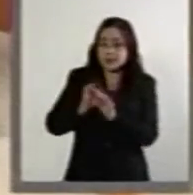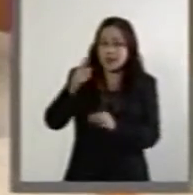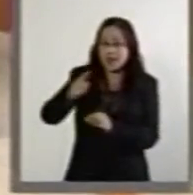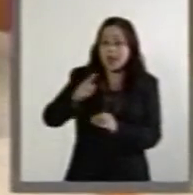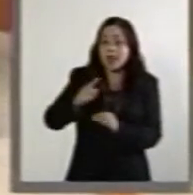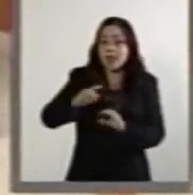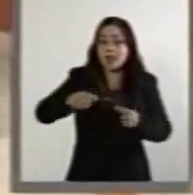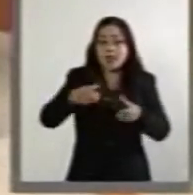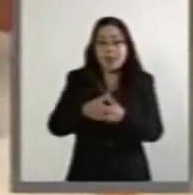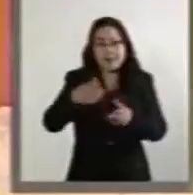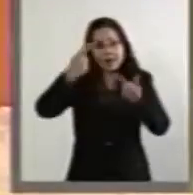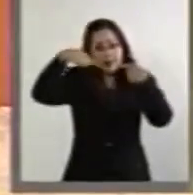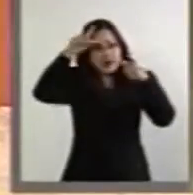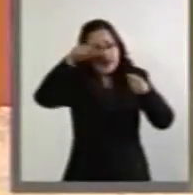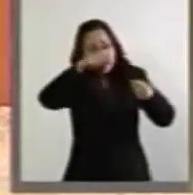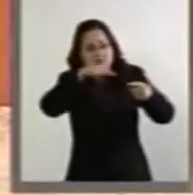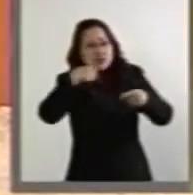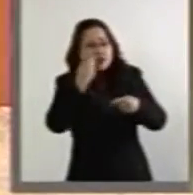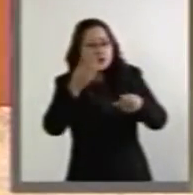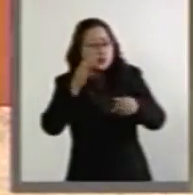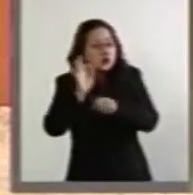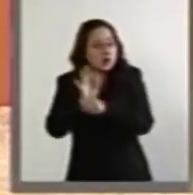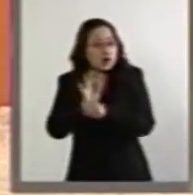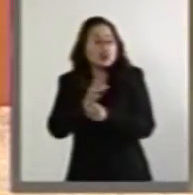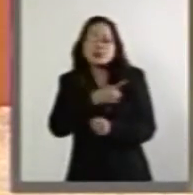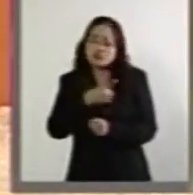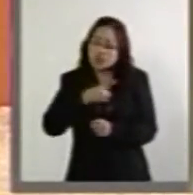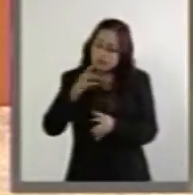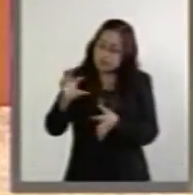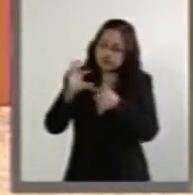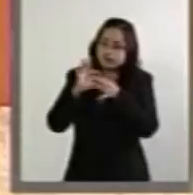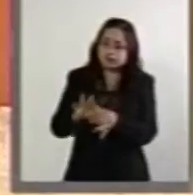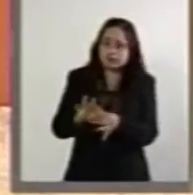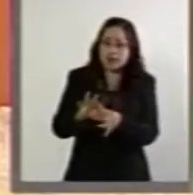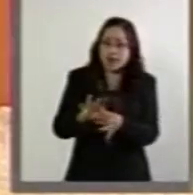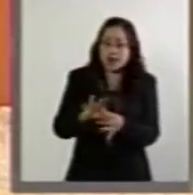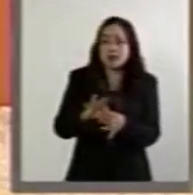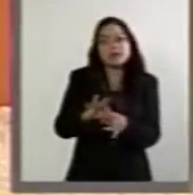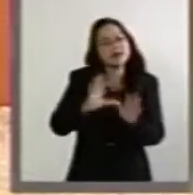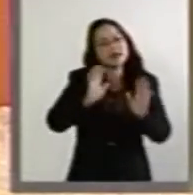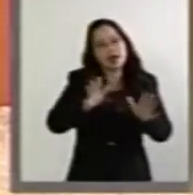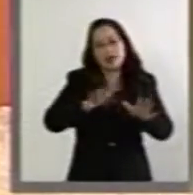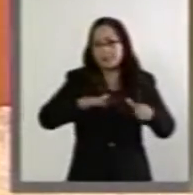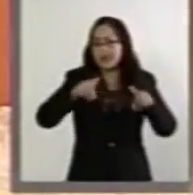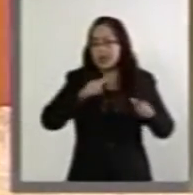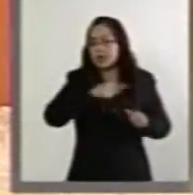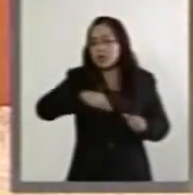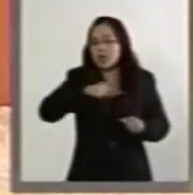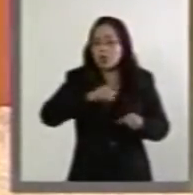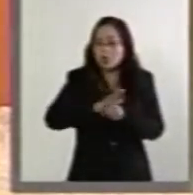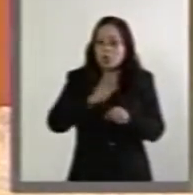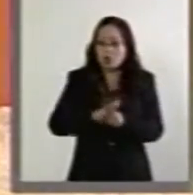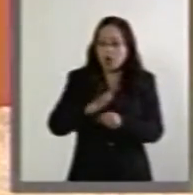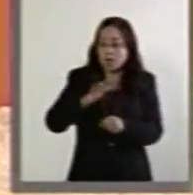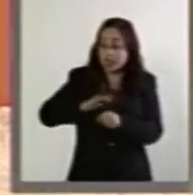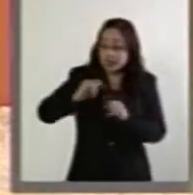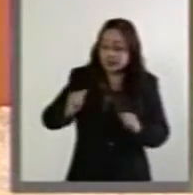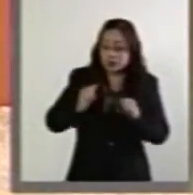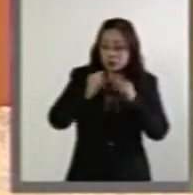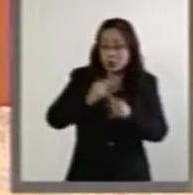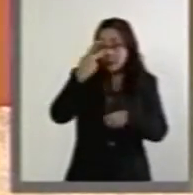Ejército y de la Marina, tenemos que programar su retiro para que no arriesguemos el prestigio de esta